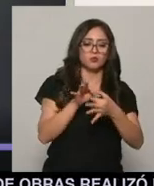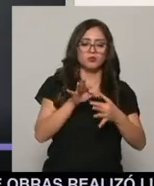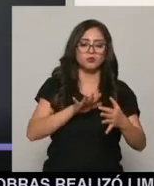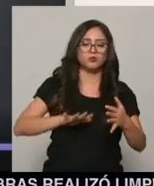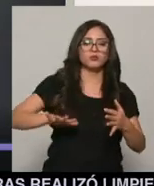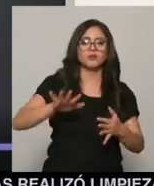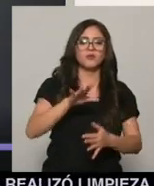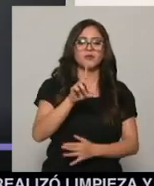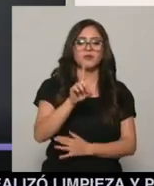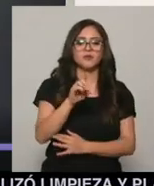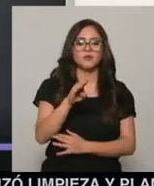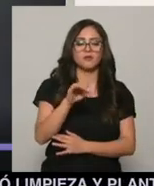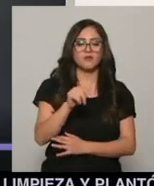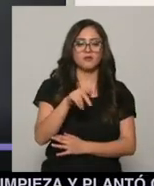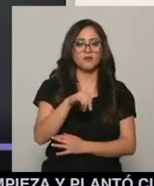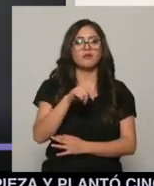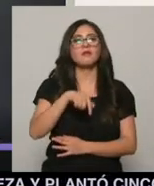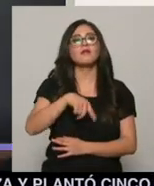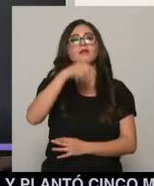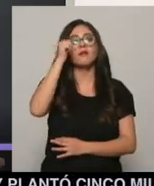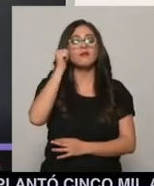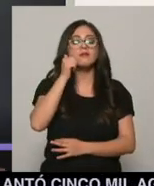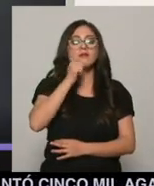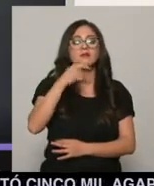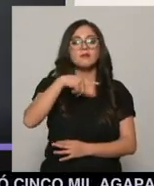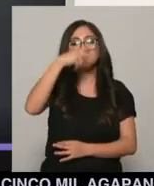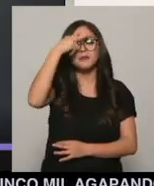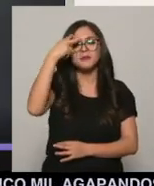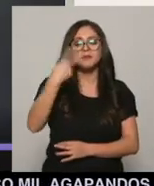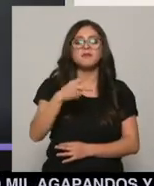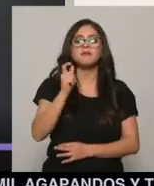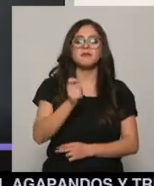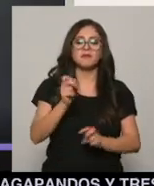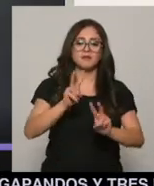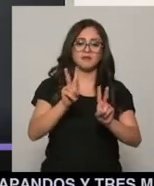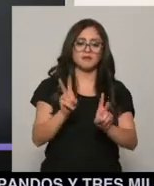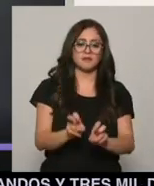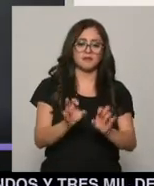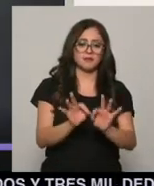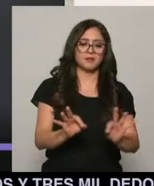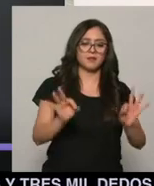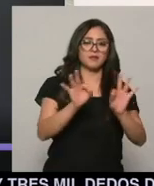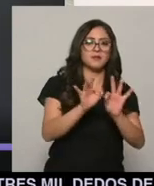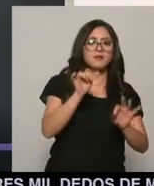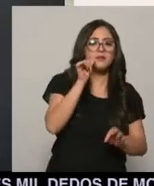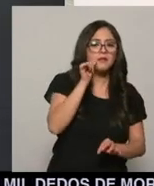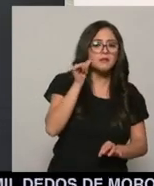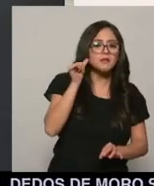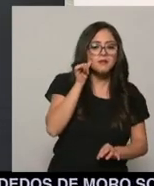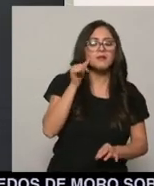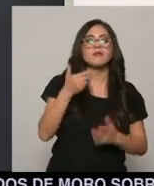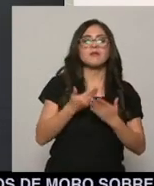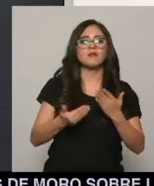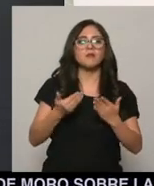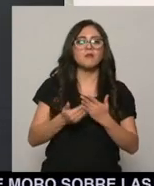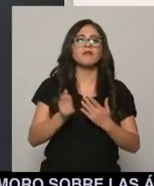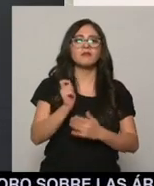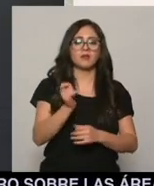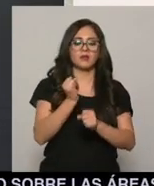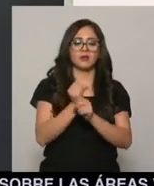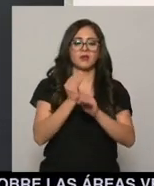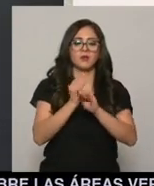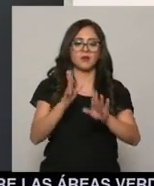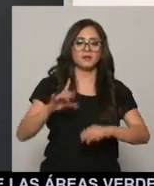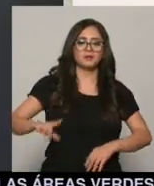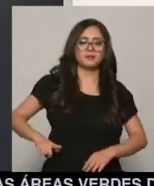nación, y es precisamente para abordar el tema importante del día de ayer y el día de hoy, el informe de gobierno del presidente Andrés Manuel